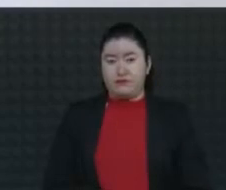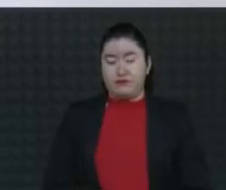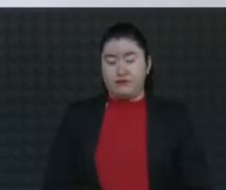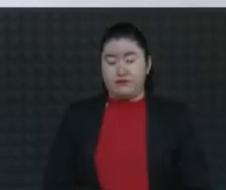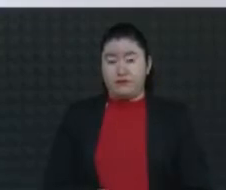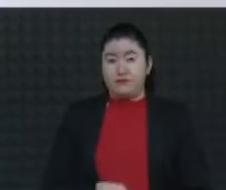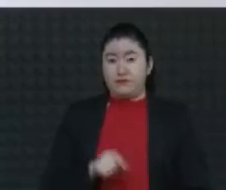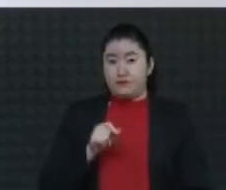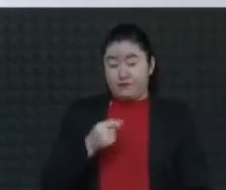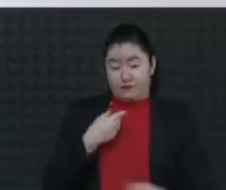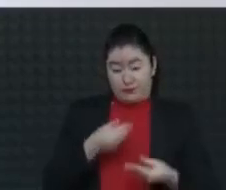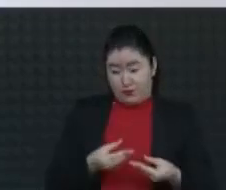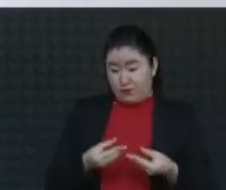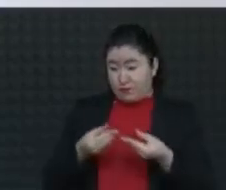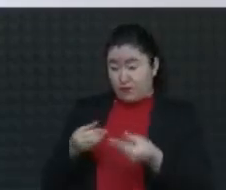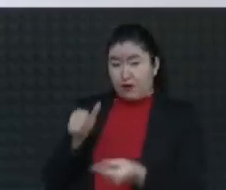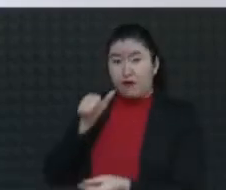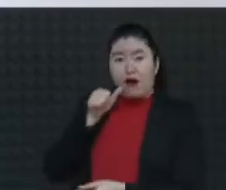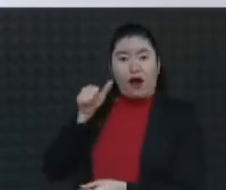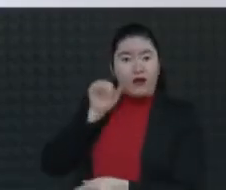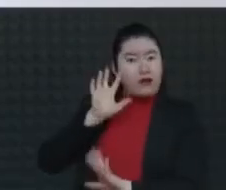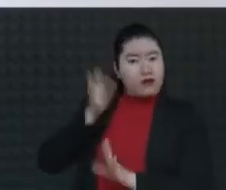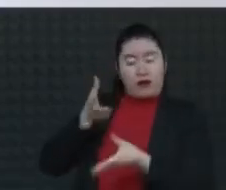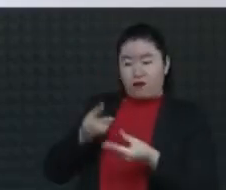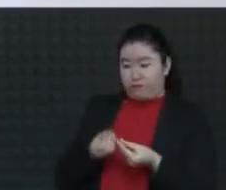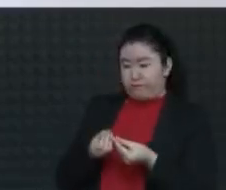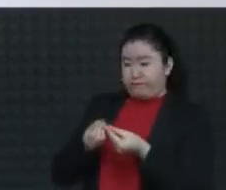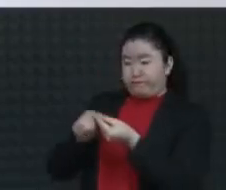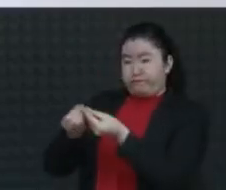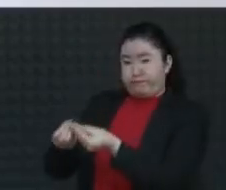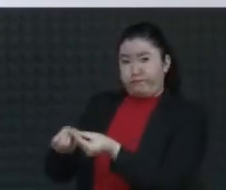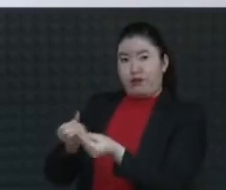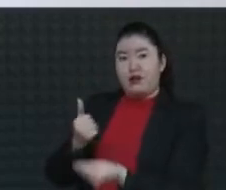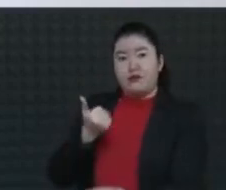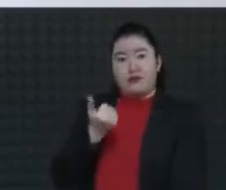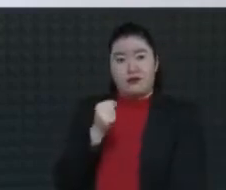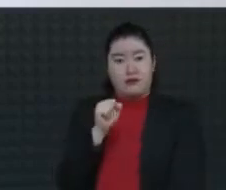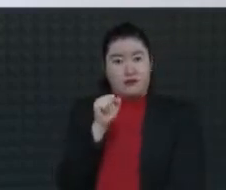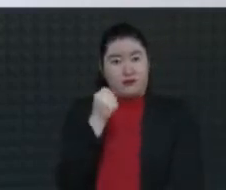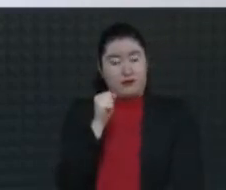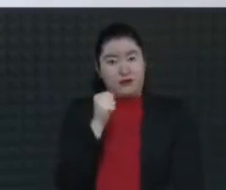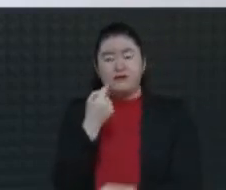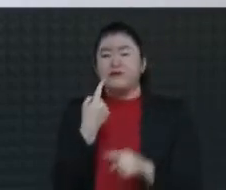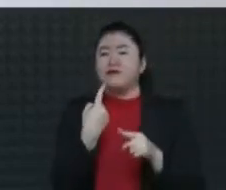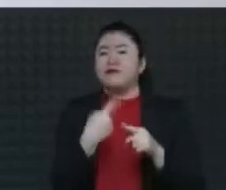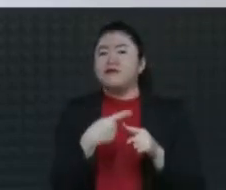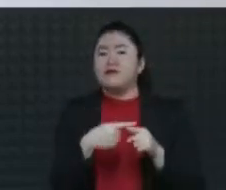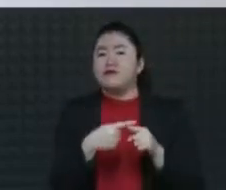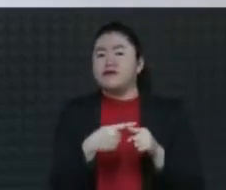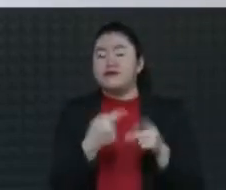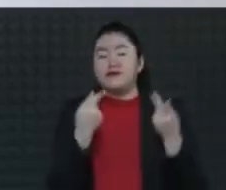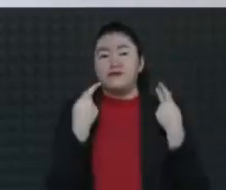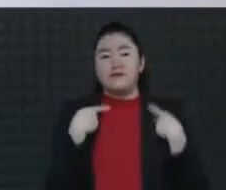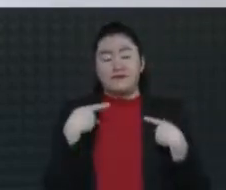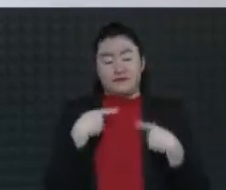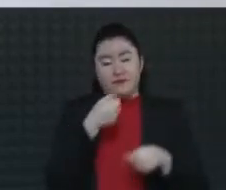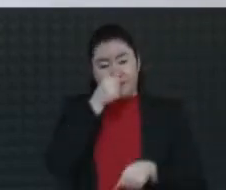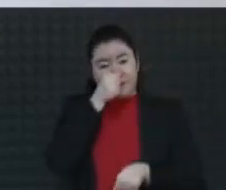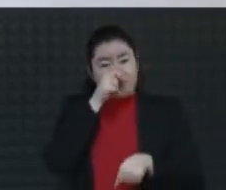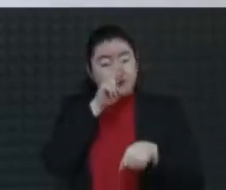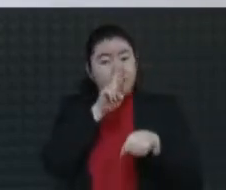El reporte fue entregado el día de ayer, 6 de septiembre, a nuestro cliente, la Secretaría de